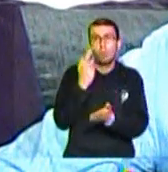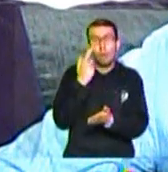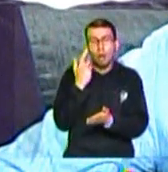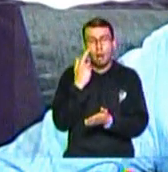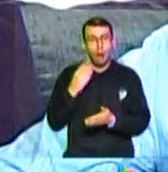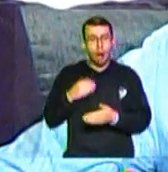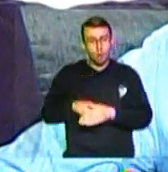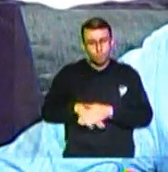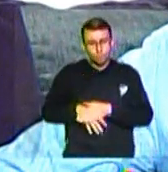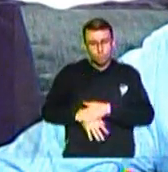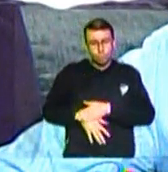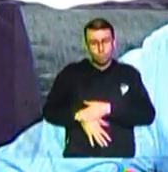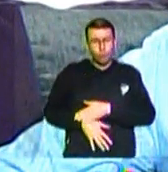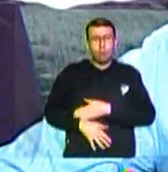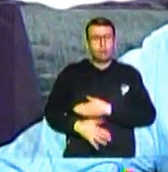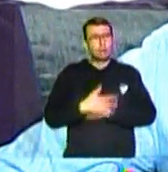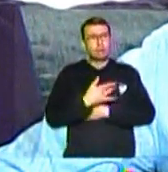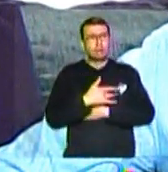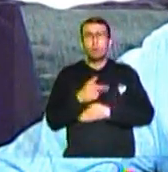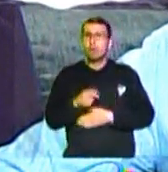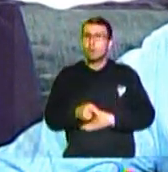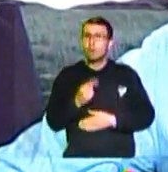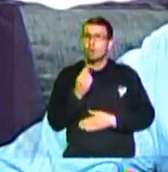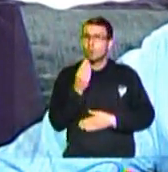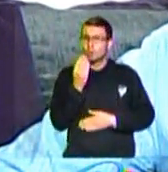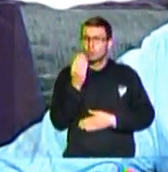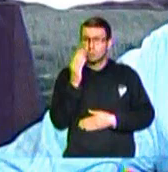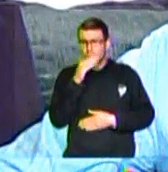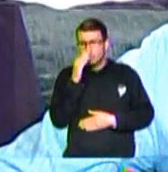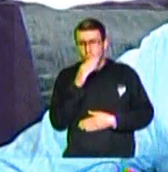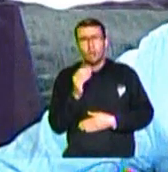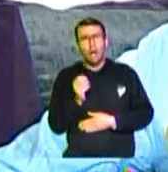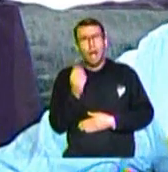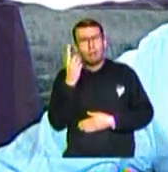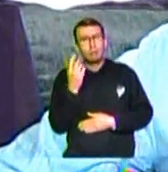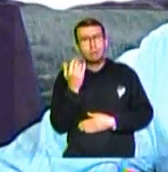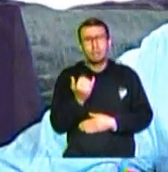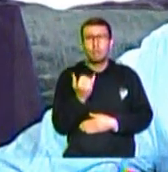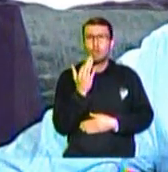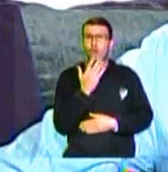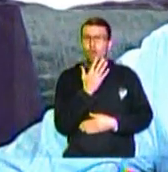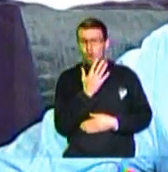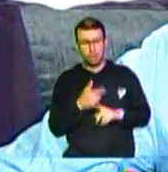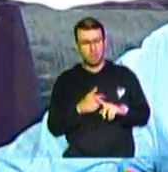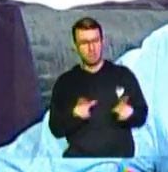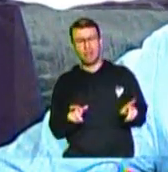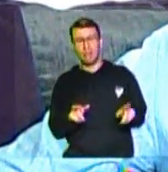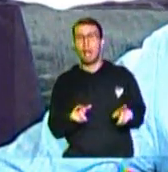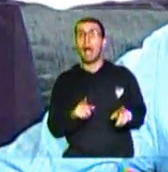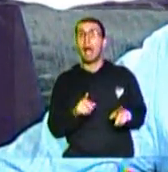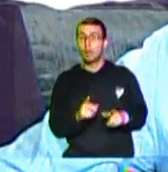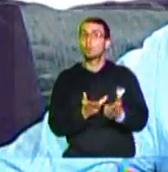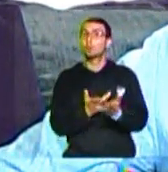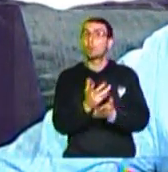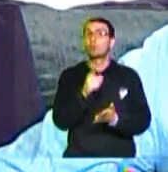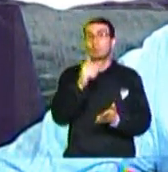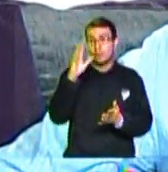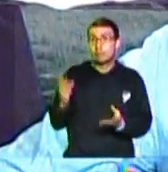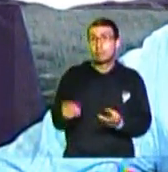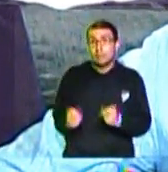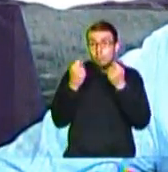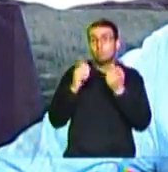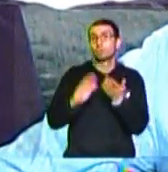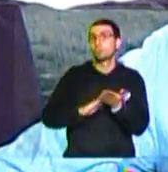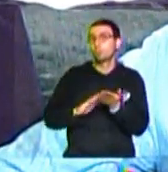son fundamentales para consultar y no dejar que ellos continúen y después tengamos grandes complicaciones como lo vemos a diario.